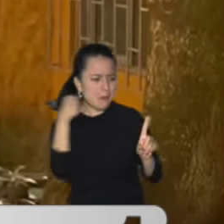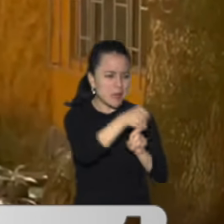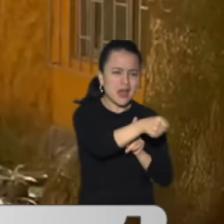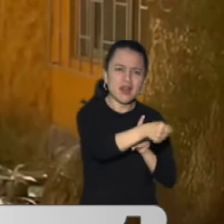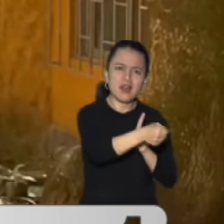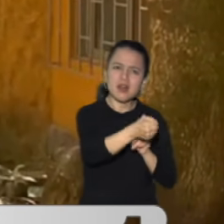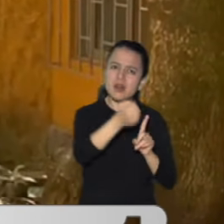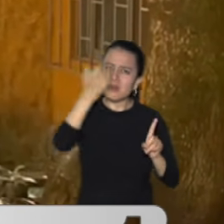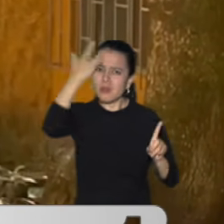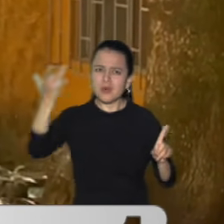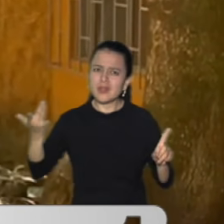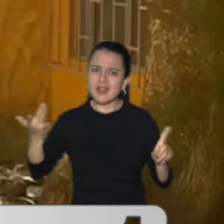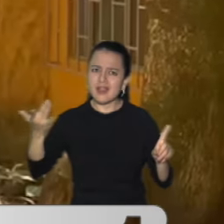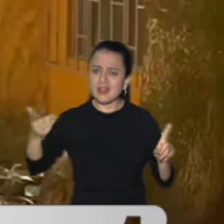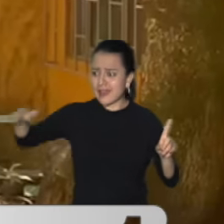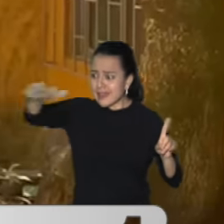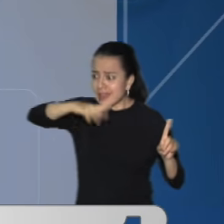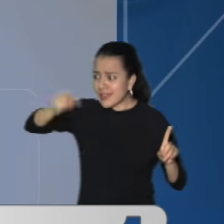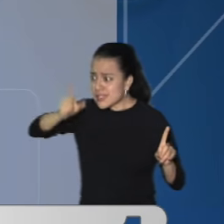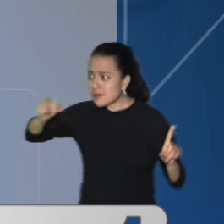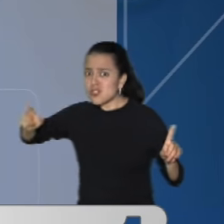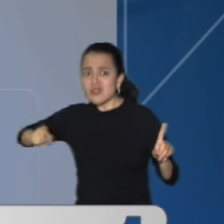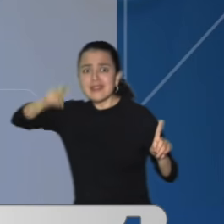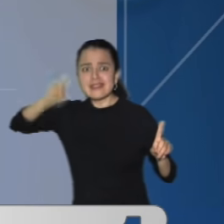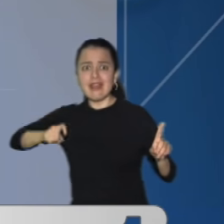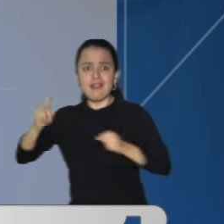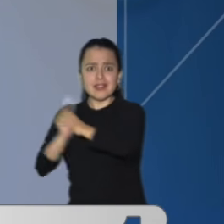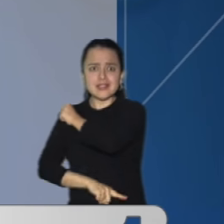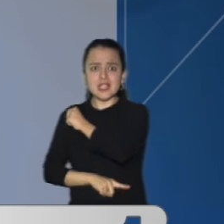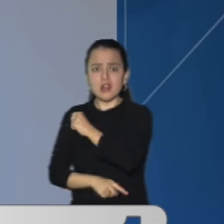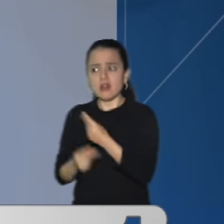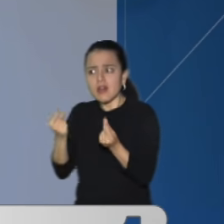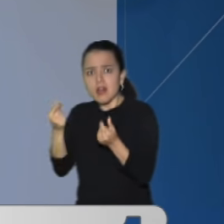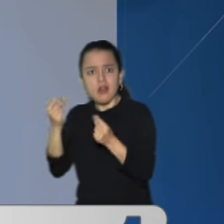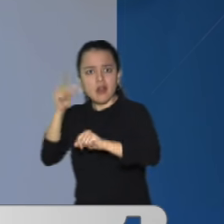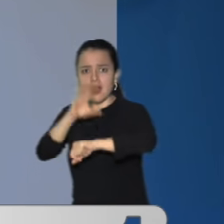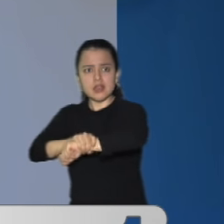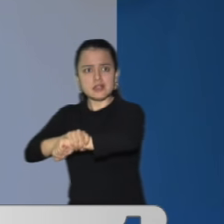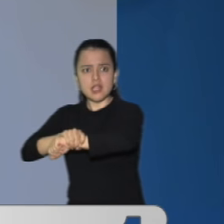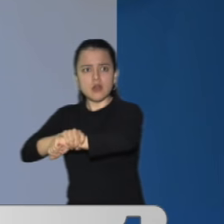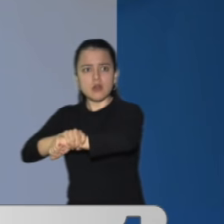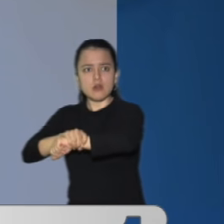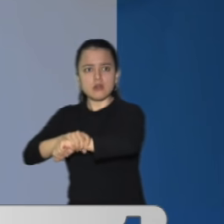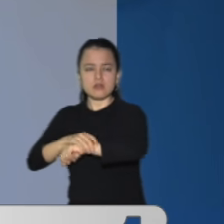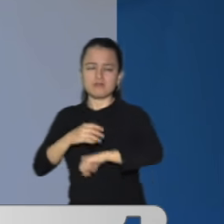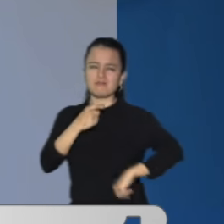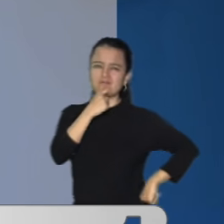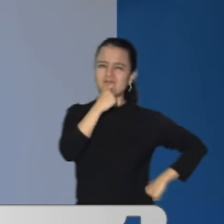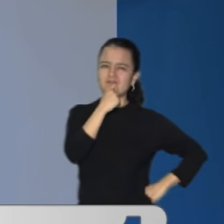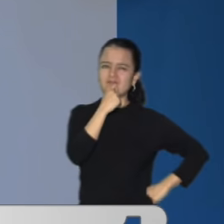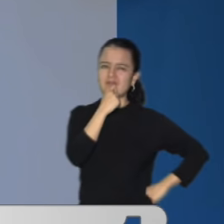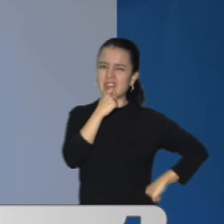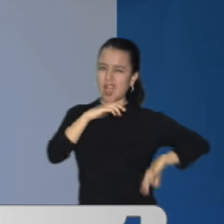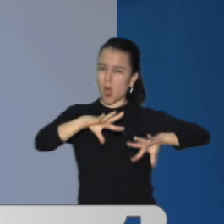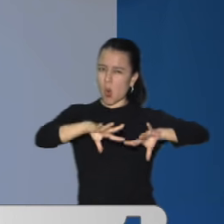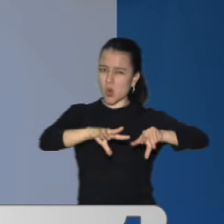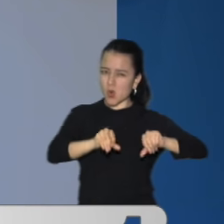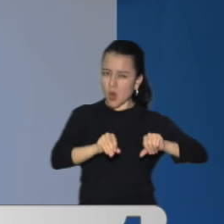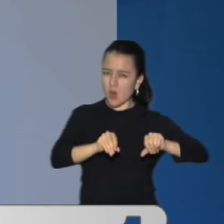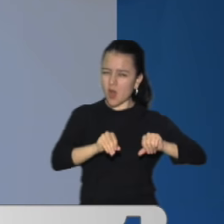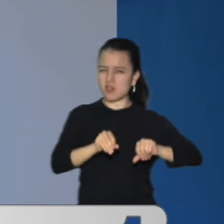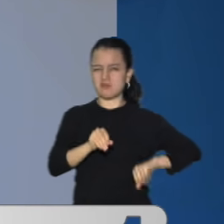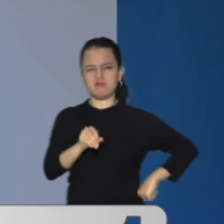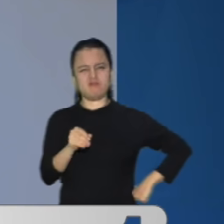autoridades den con la captura de estos sujetos. Sin embargo, autoridades tratan de establecer si sería un caso de intolerancia, pues aún no